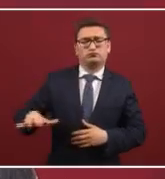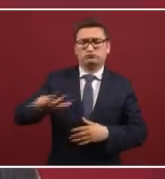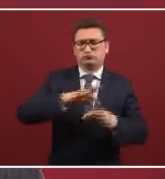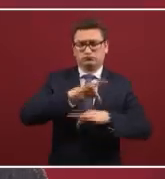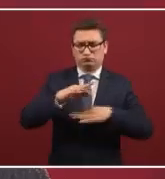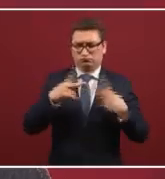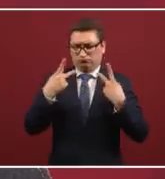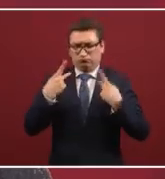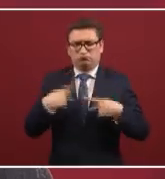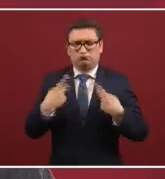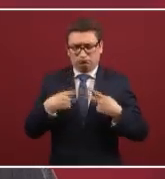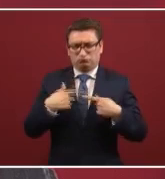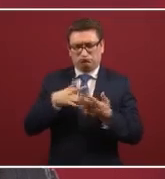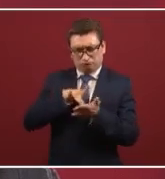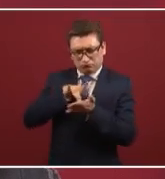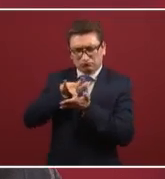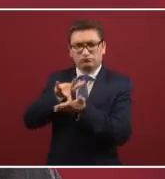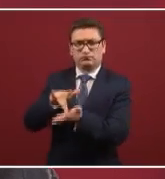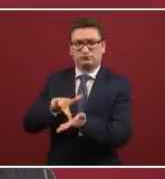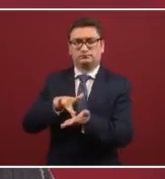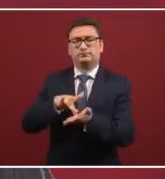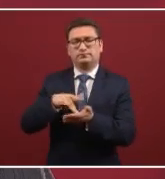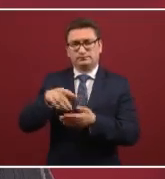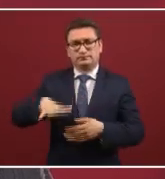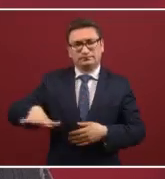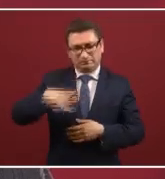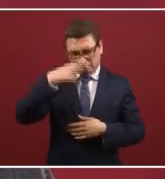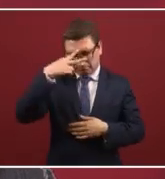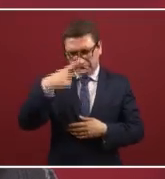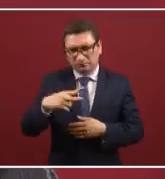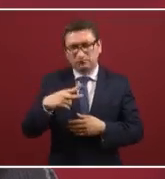para que se